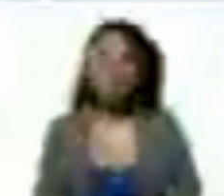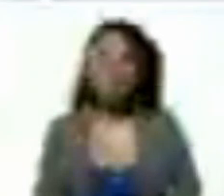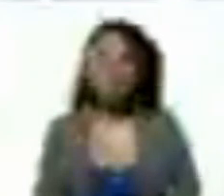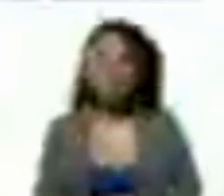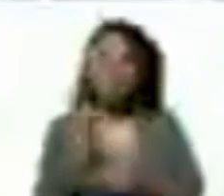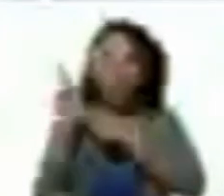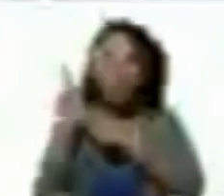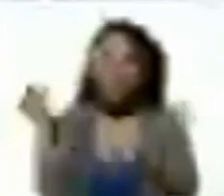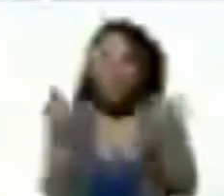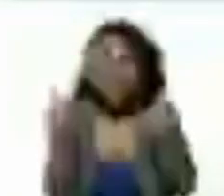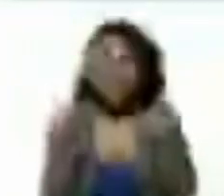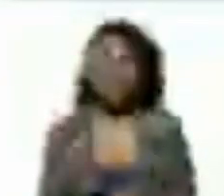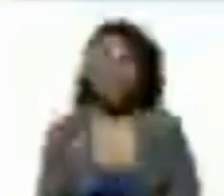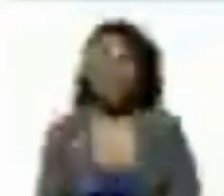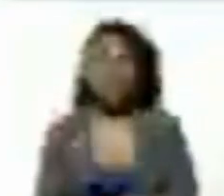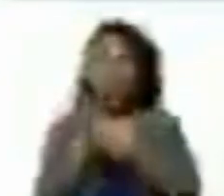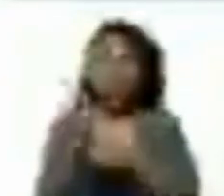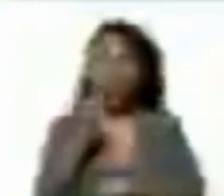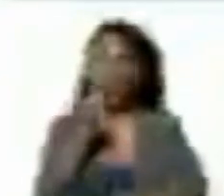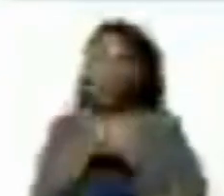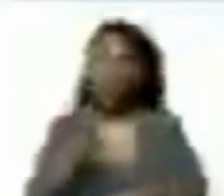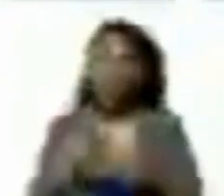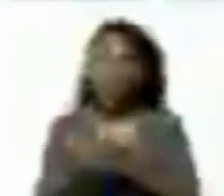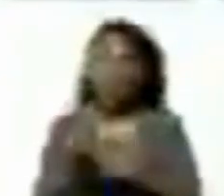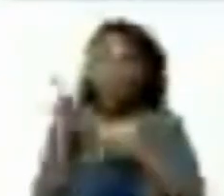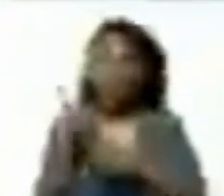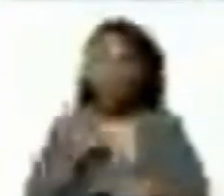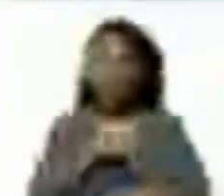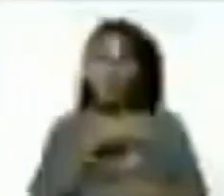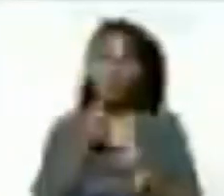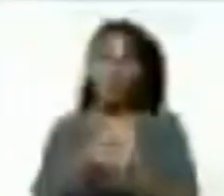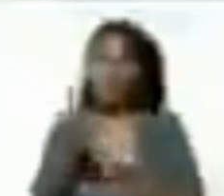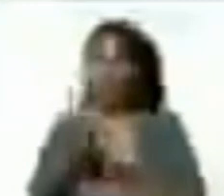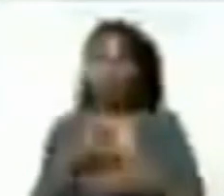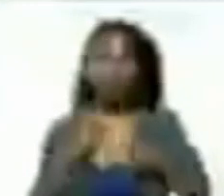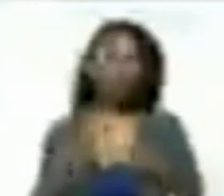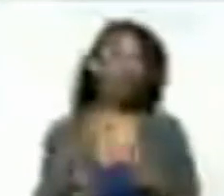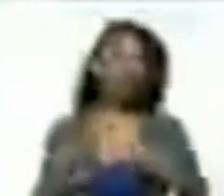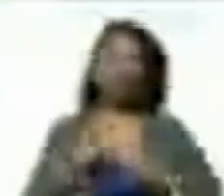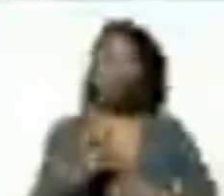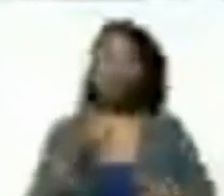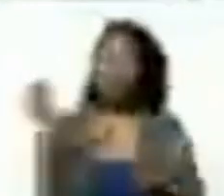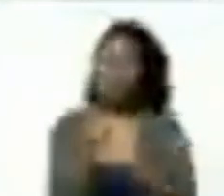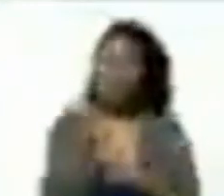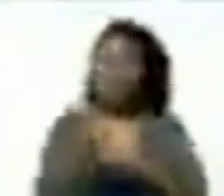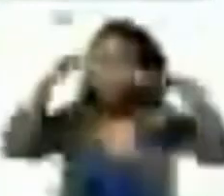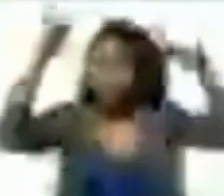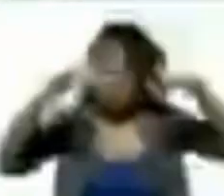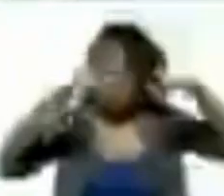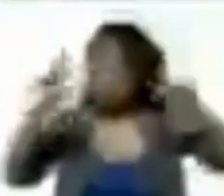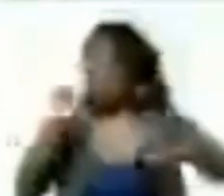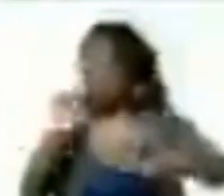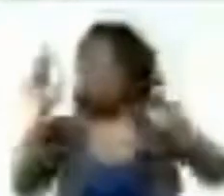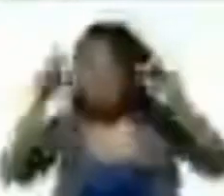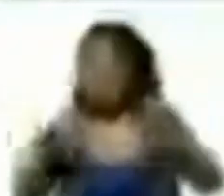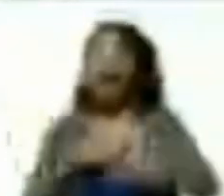por allá en Mérida. Allá, bueno, hasta ahí vamos a llegar, no descansaremos, con lluvia o sin lluvia, ahí va, hay que